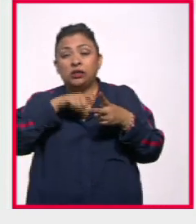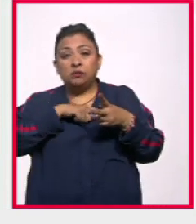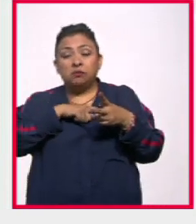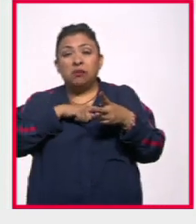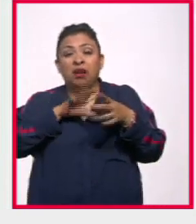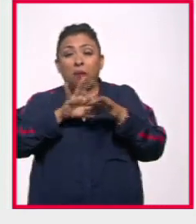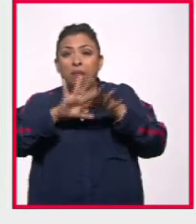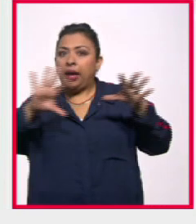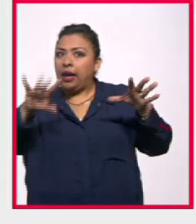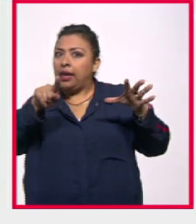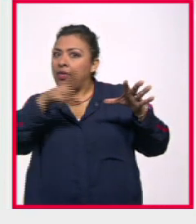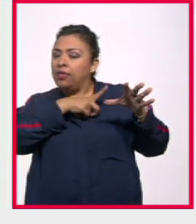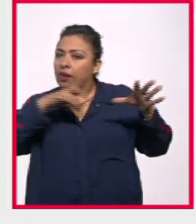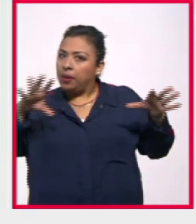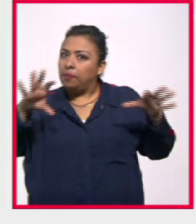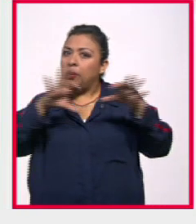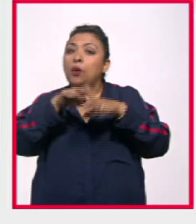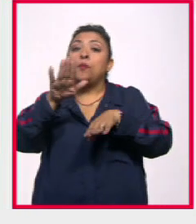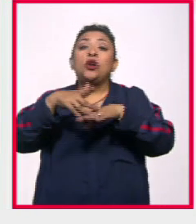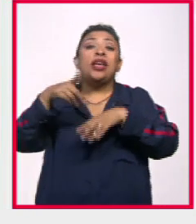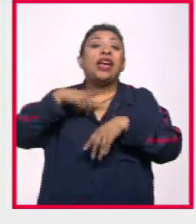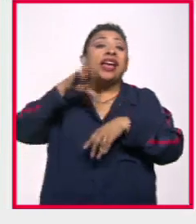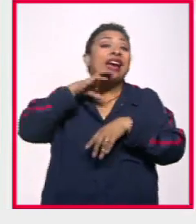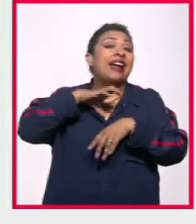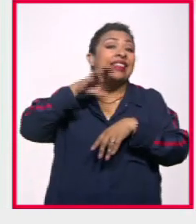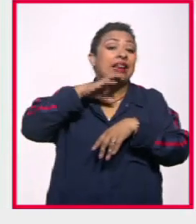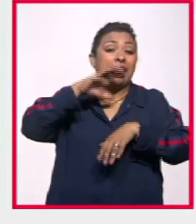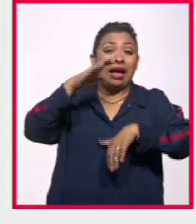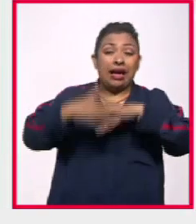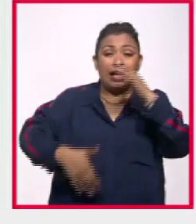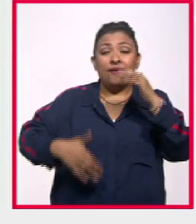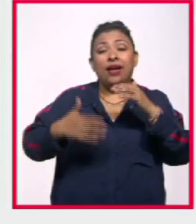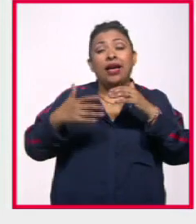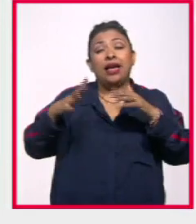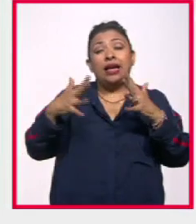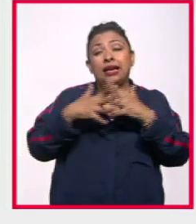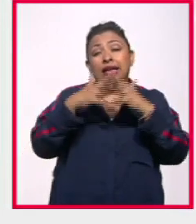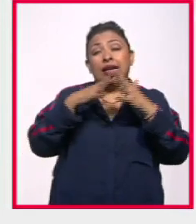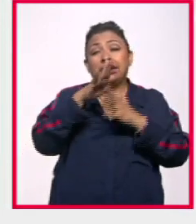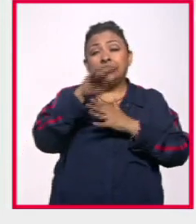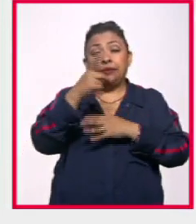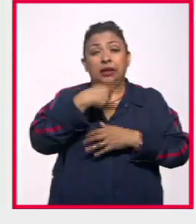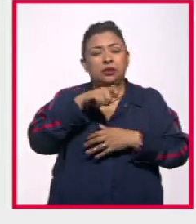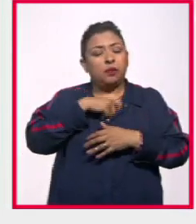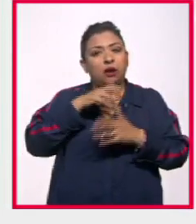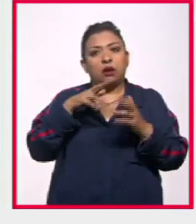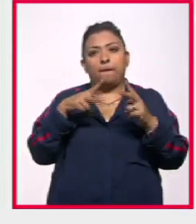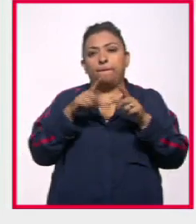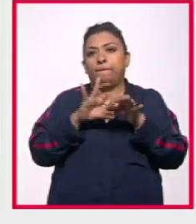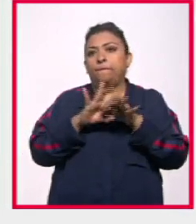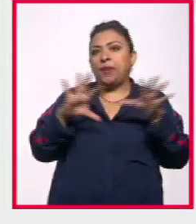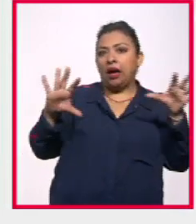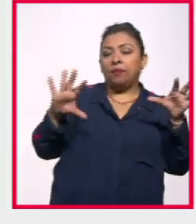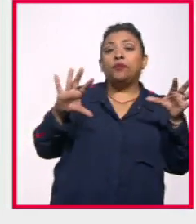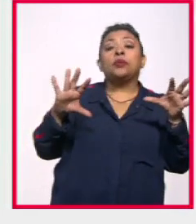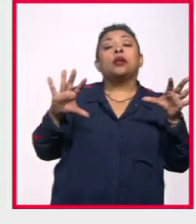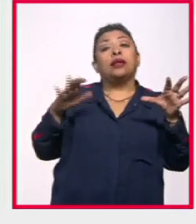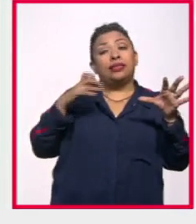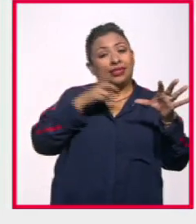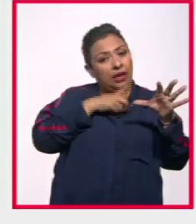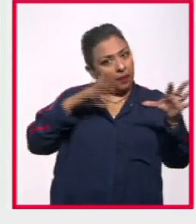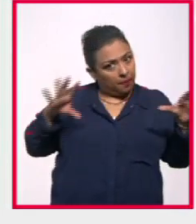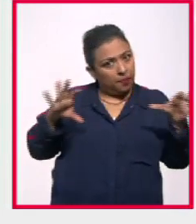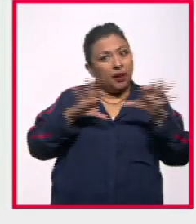Lázaro Cárdenas al terminar la Guerra Civil Española. Entonces había muchísimos intereses realmente muy